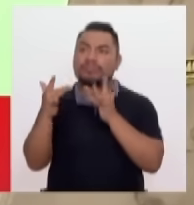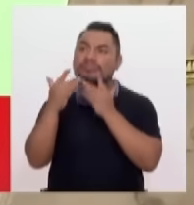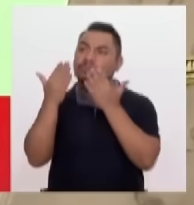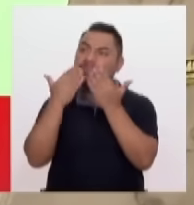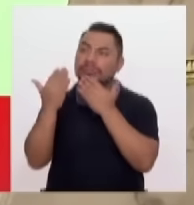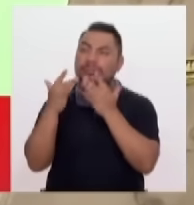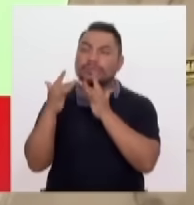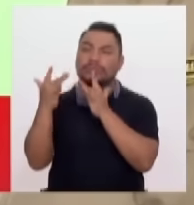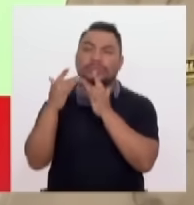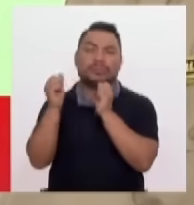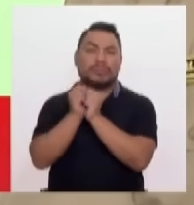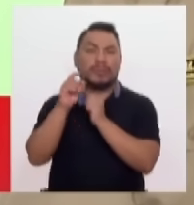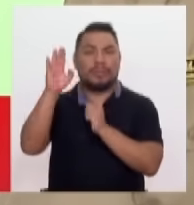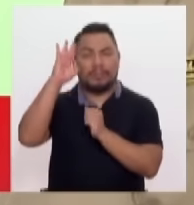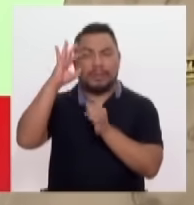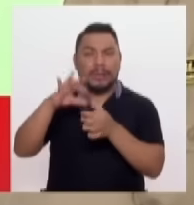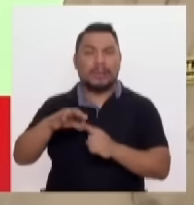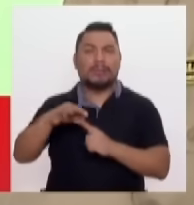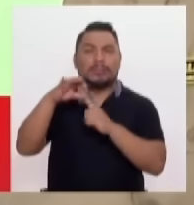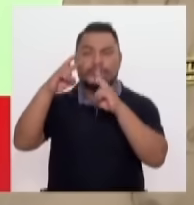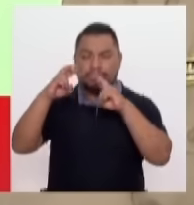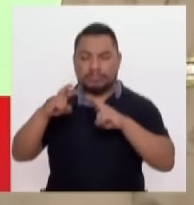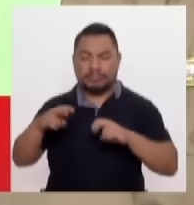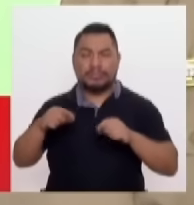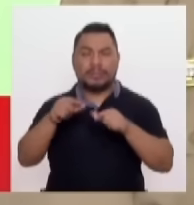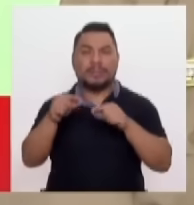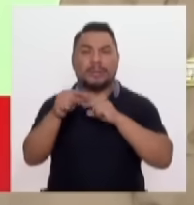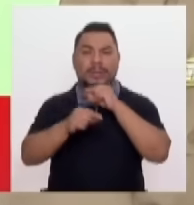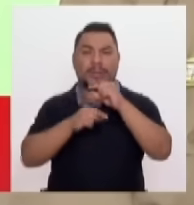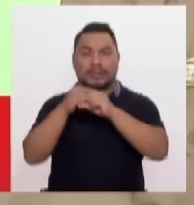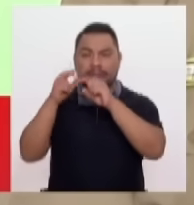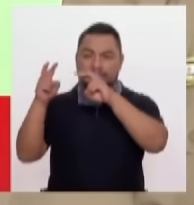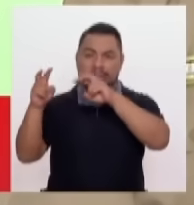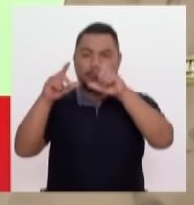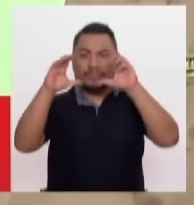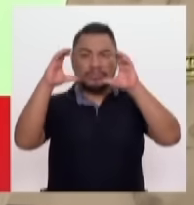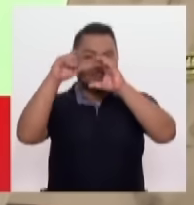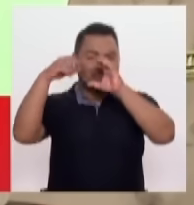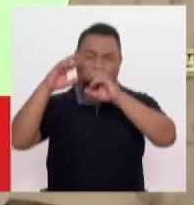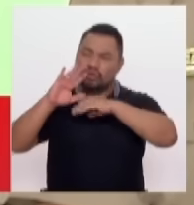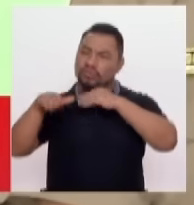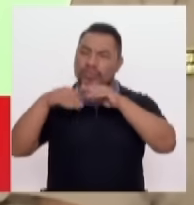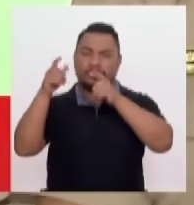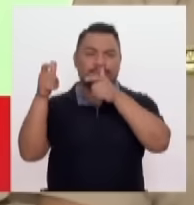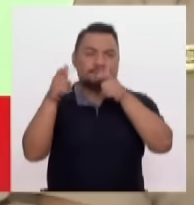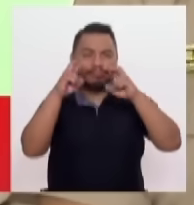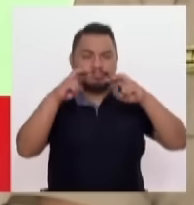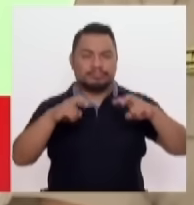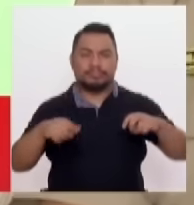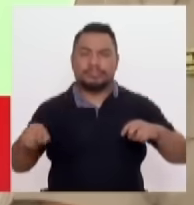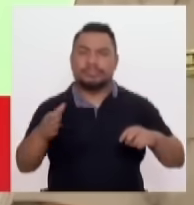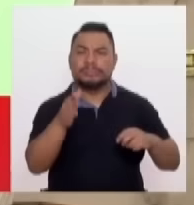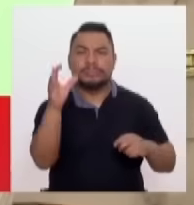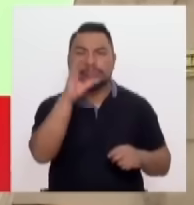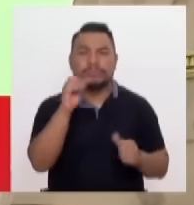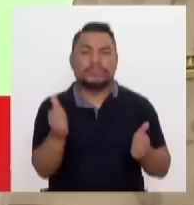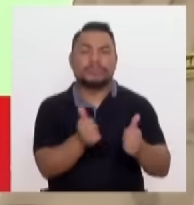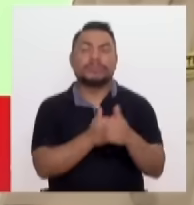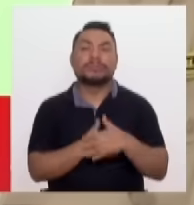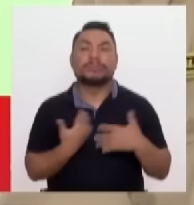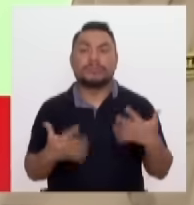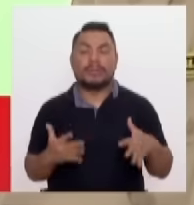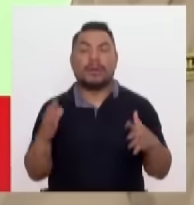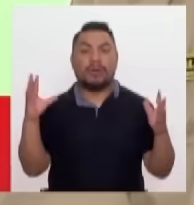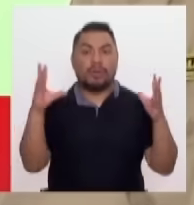con procedimientos especiales, geolocalización y otros procedimientos de carácter especial, y el día de hoy, en horas de la madrugada,